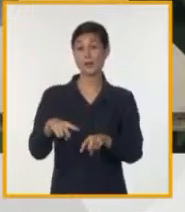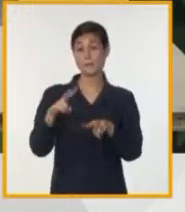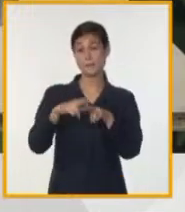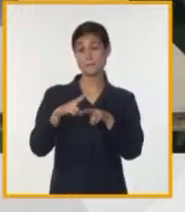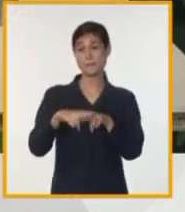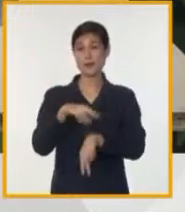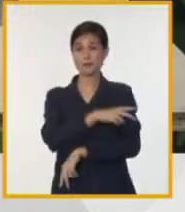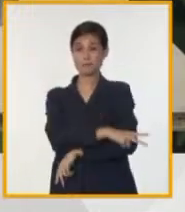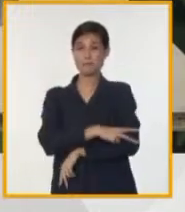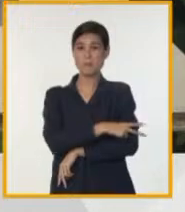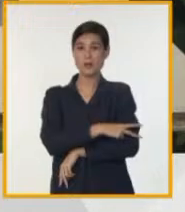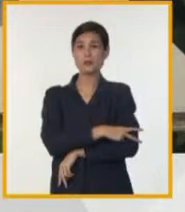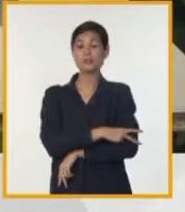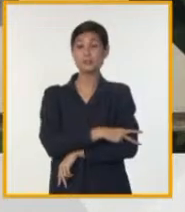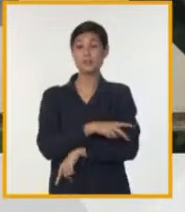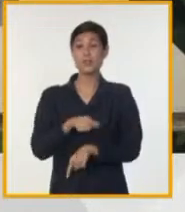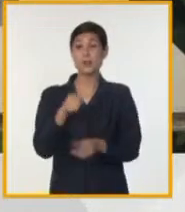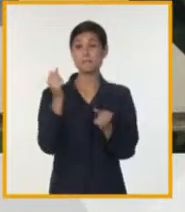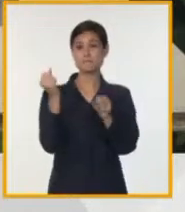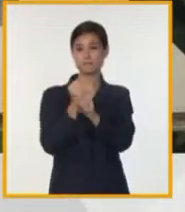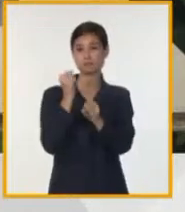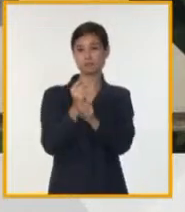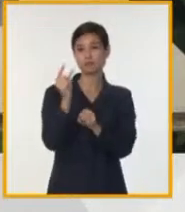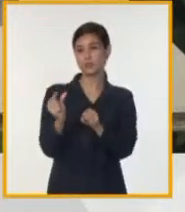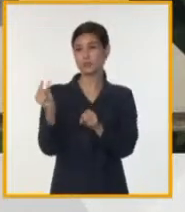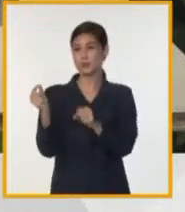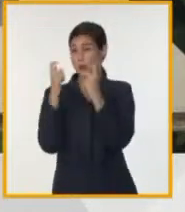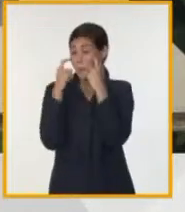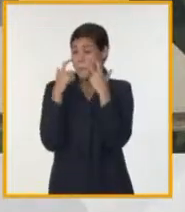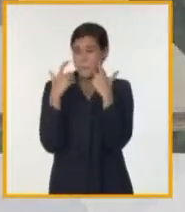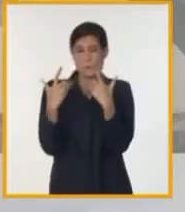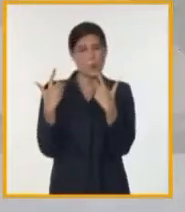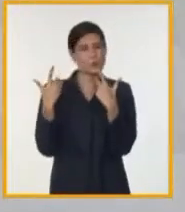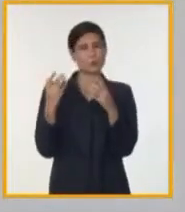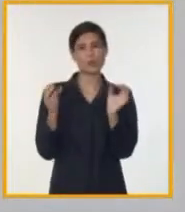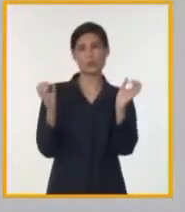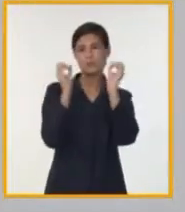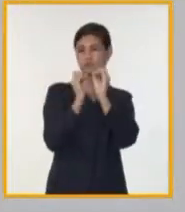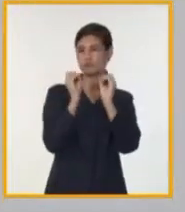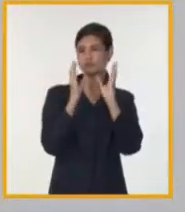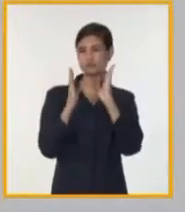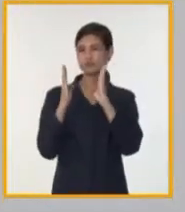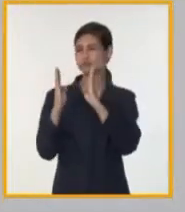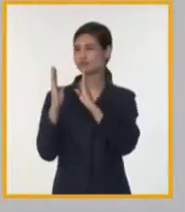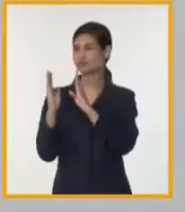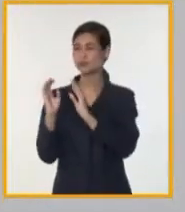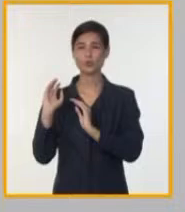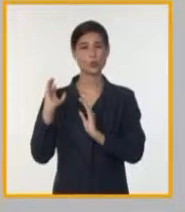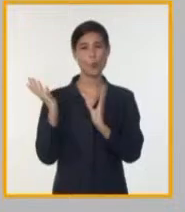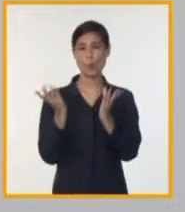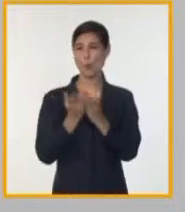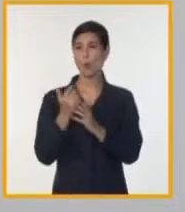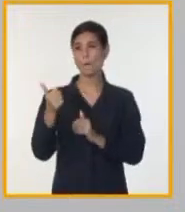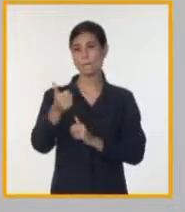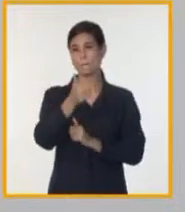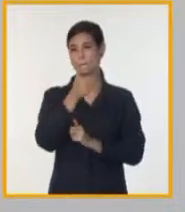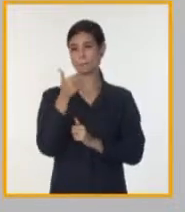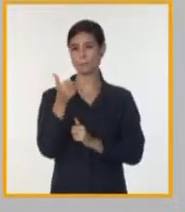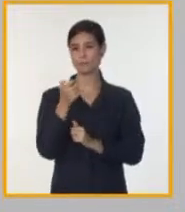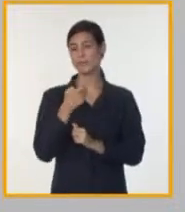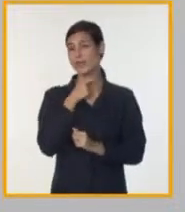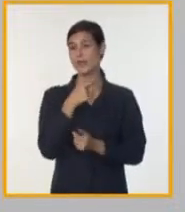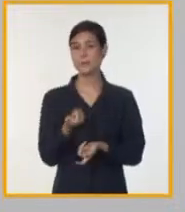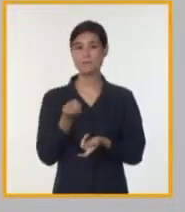con un personal excelente, un grupo de dirección fenomenal, y además atiende clima,